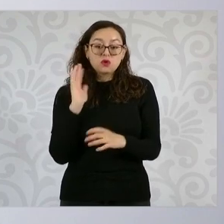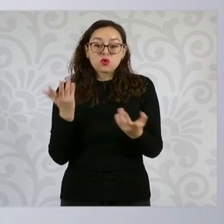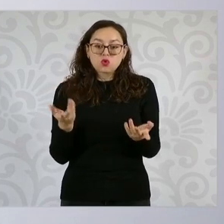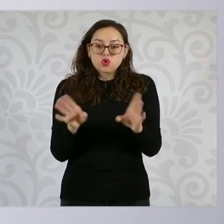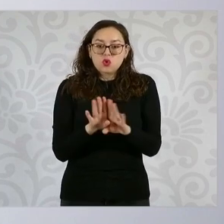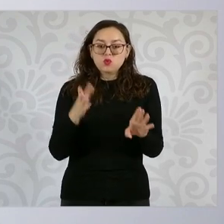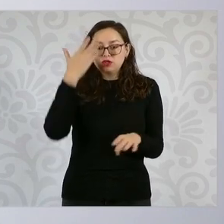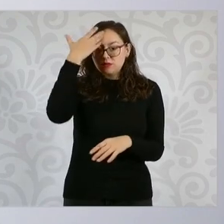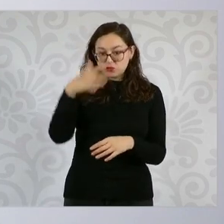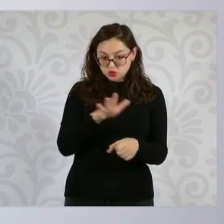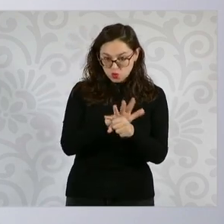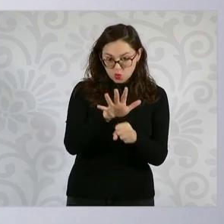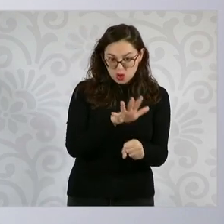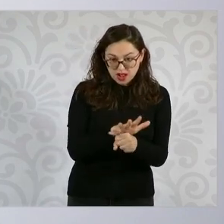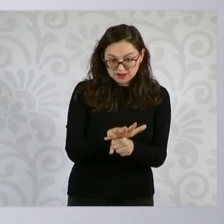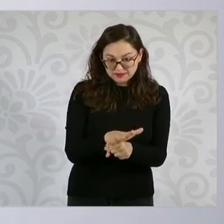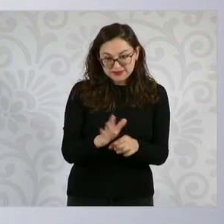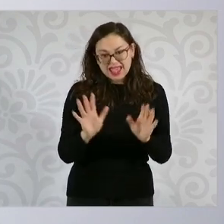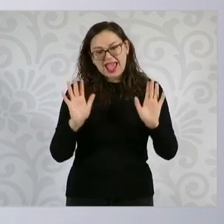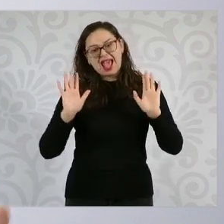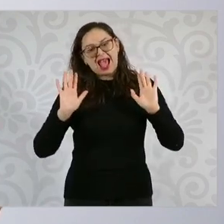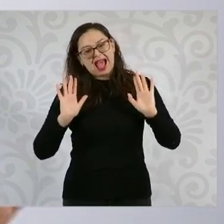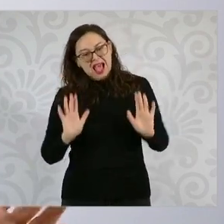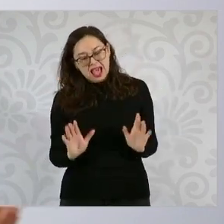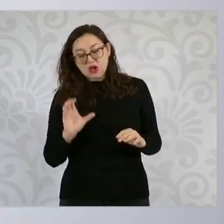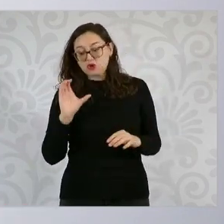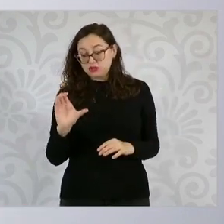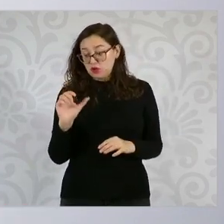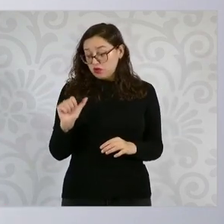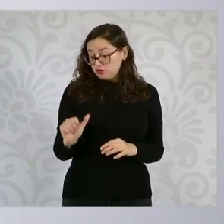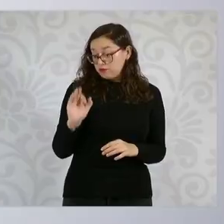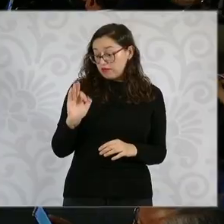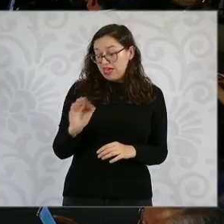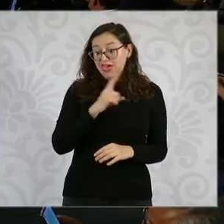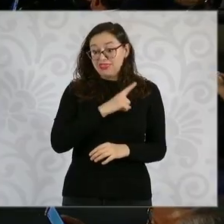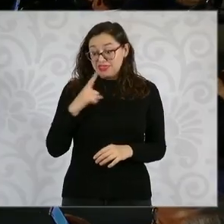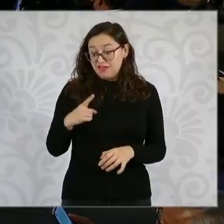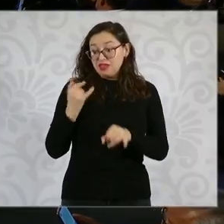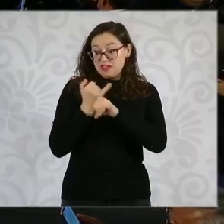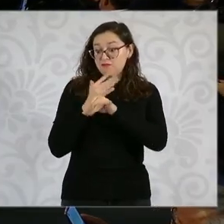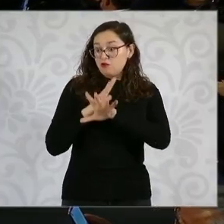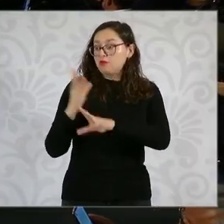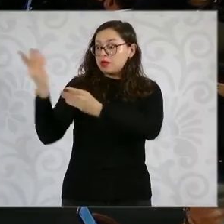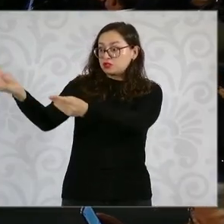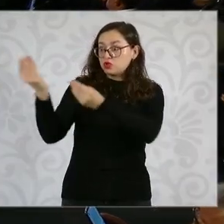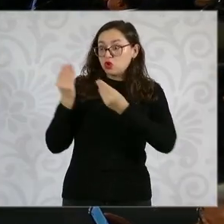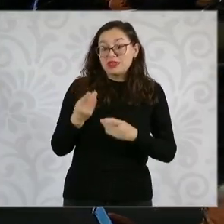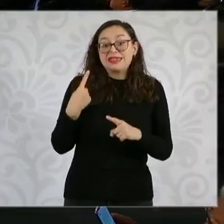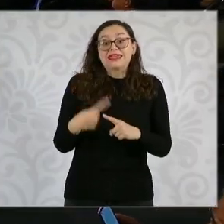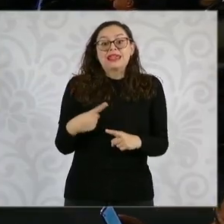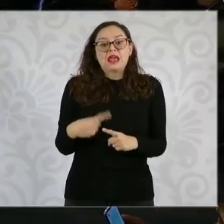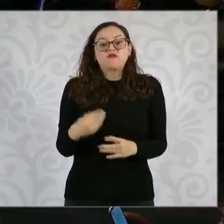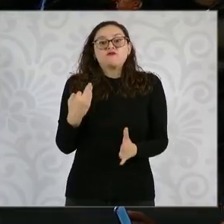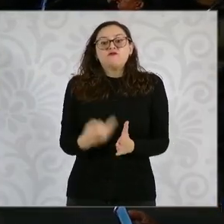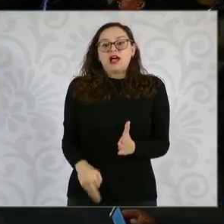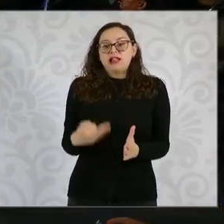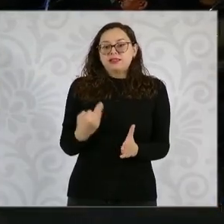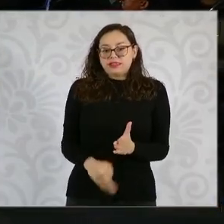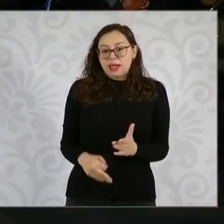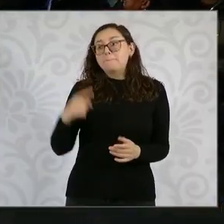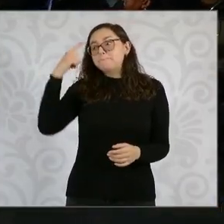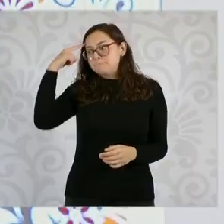la Constitución es que el Consejo de la Judicatura tiene que enviar al Senado de la República el número de vacantes para que